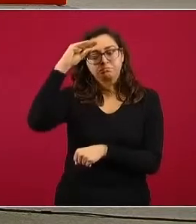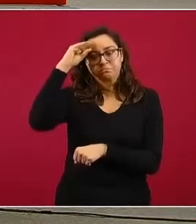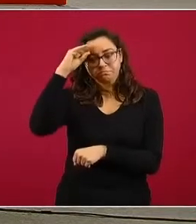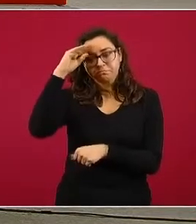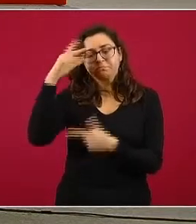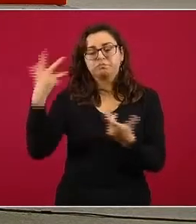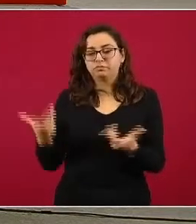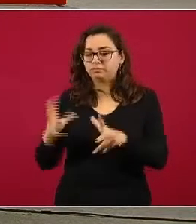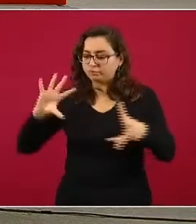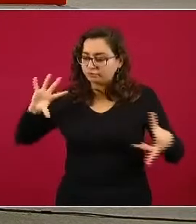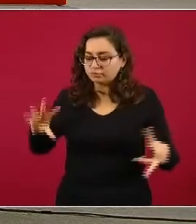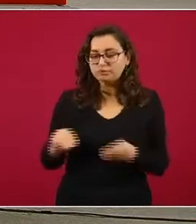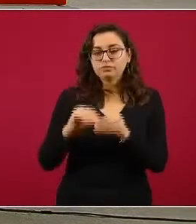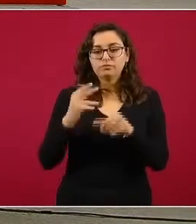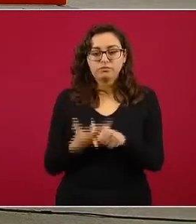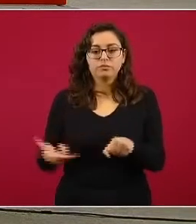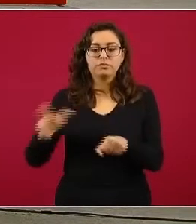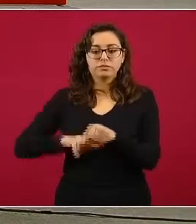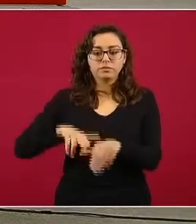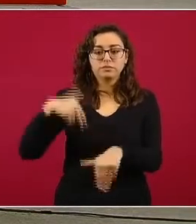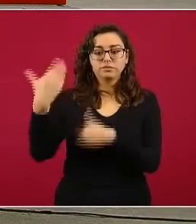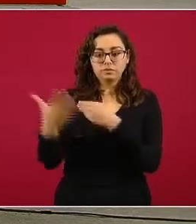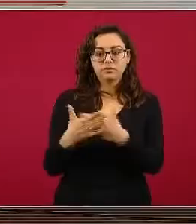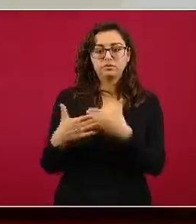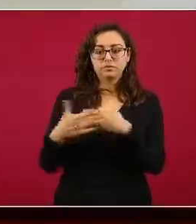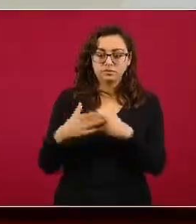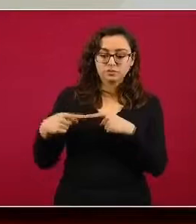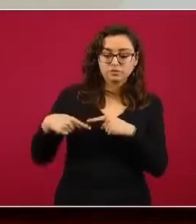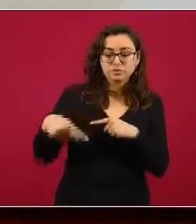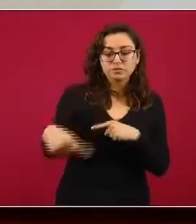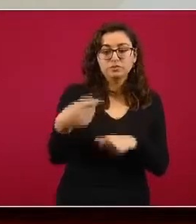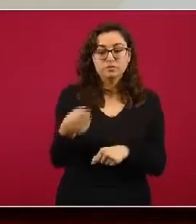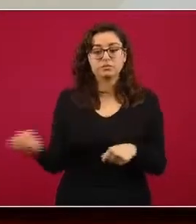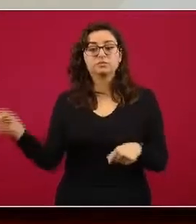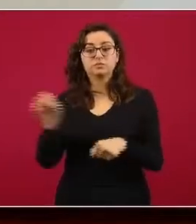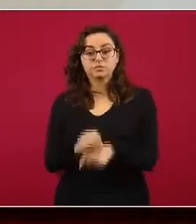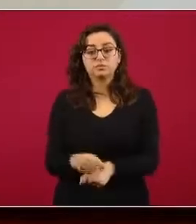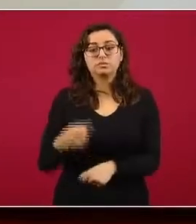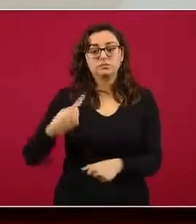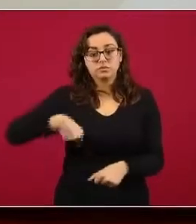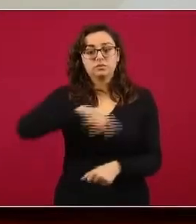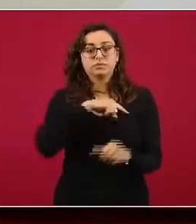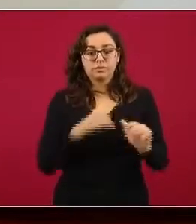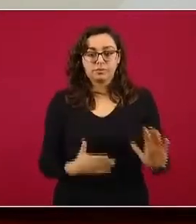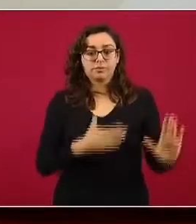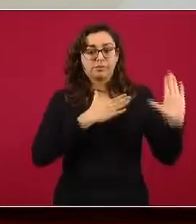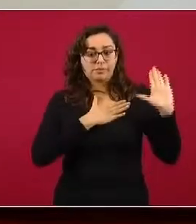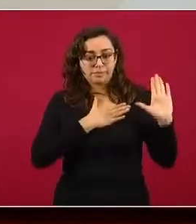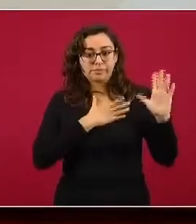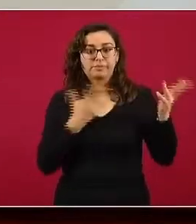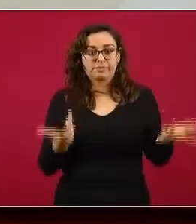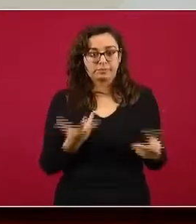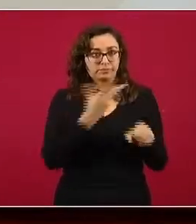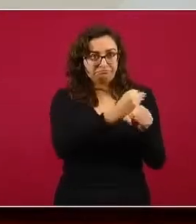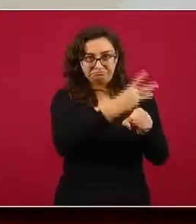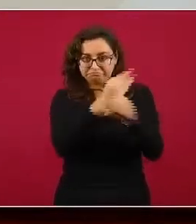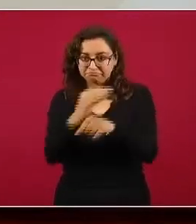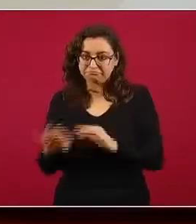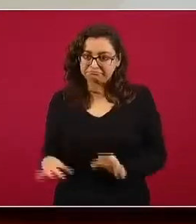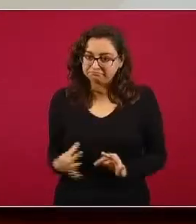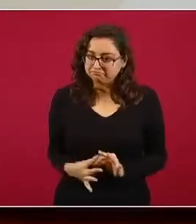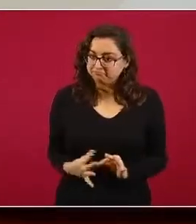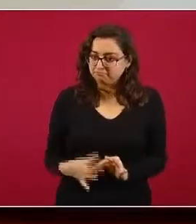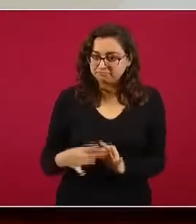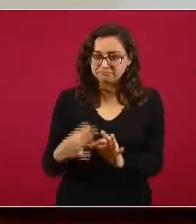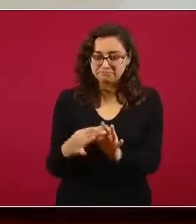momento toda la capacidad que se va a generar durante esta semana, y son compromisos que las mismas instituciones están cumpliendo todos los